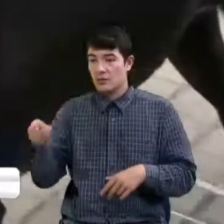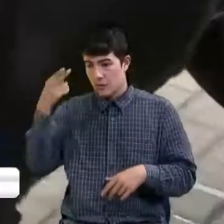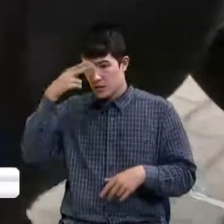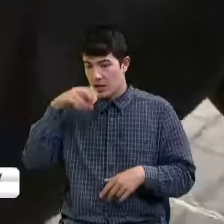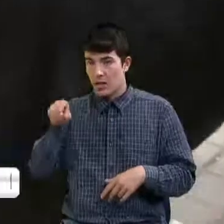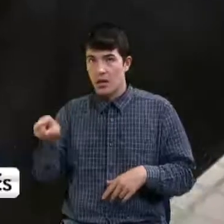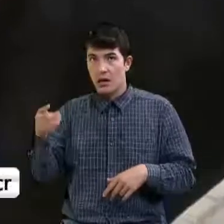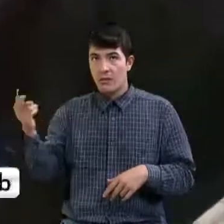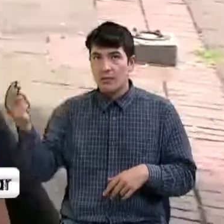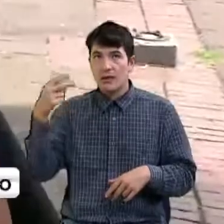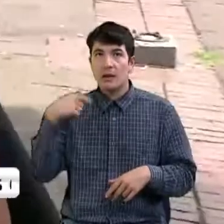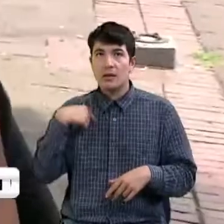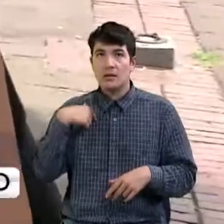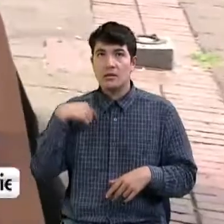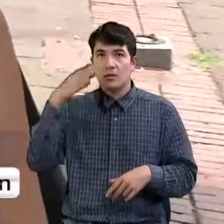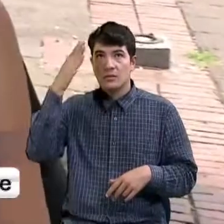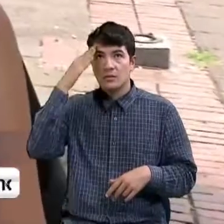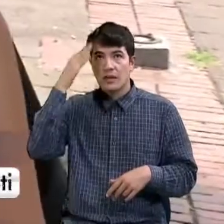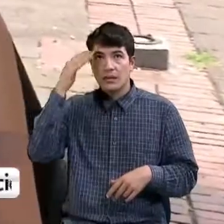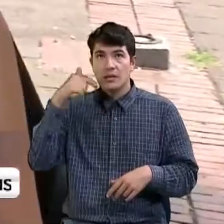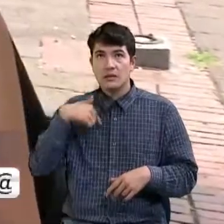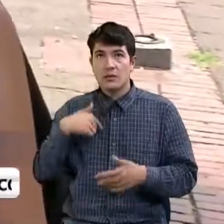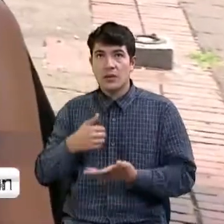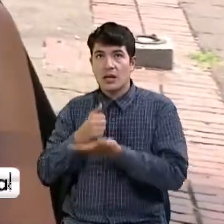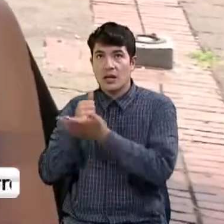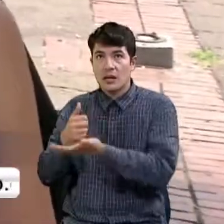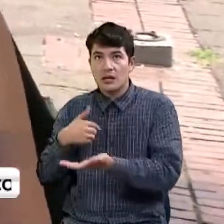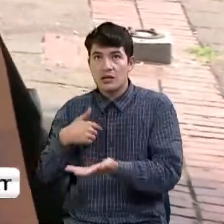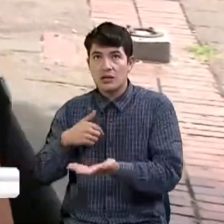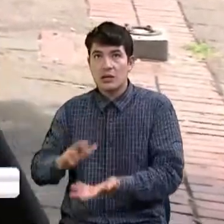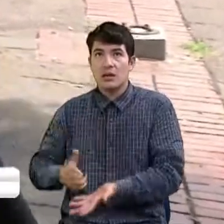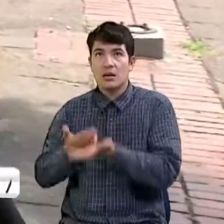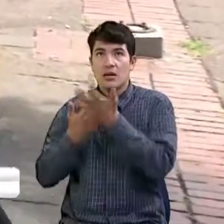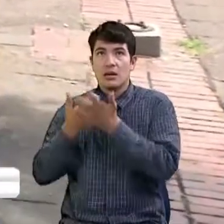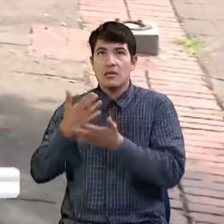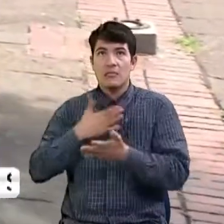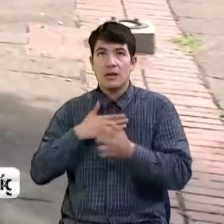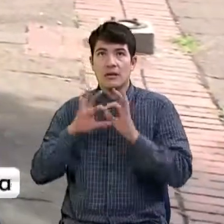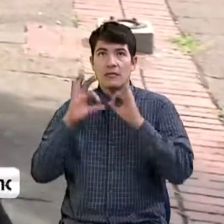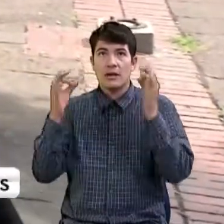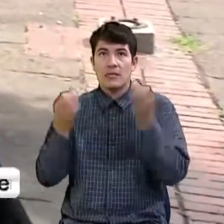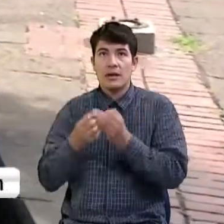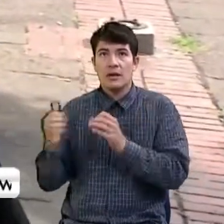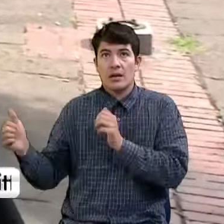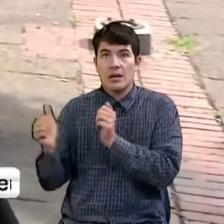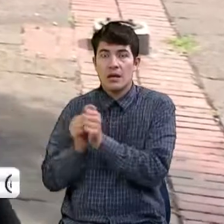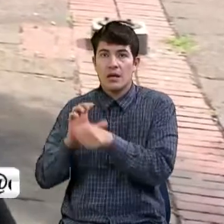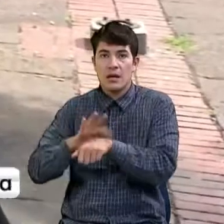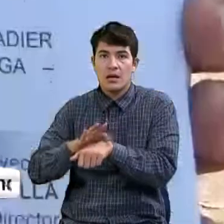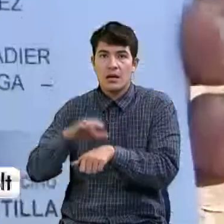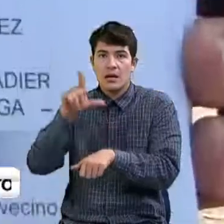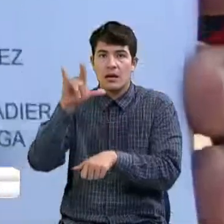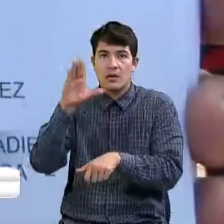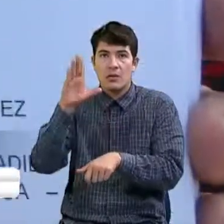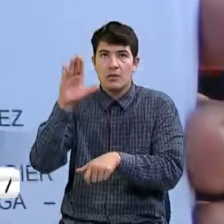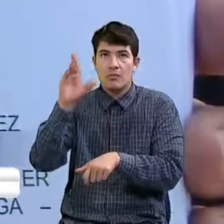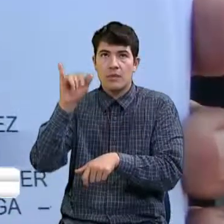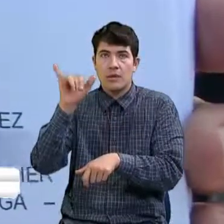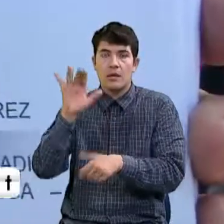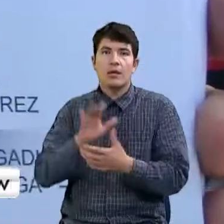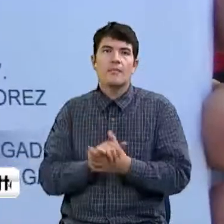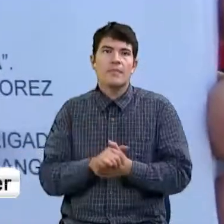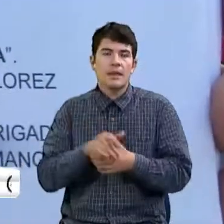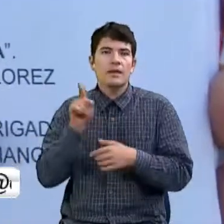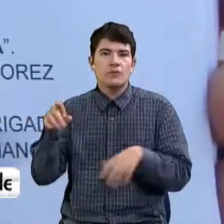mira, porque él sabe que yo lo rescaté, que yo lo ayudé con mi hijo, con mi familia, de la mano del doctor Lubin, de toda la organización. Con